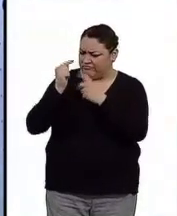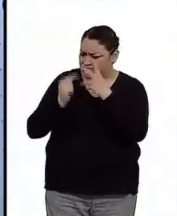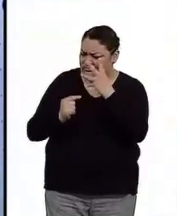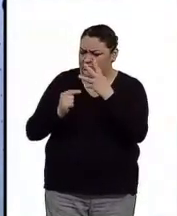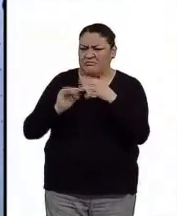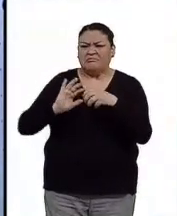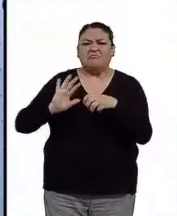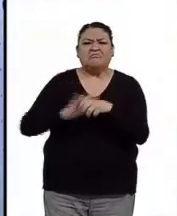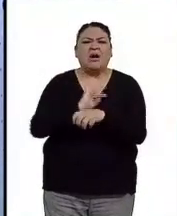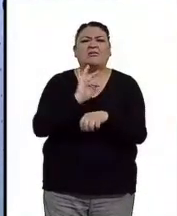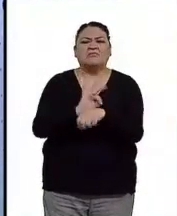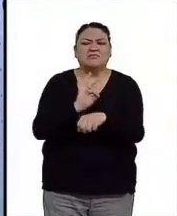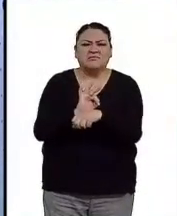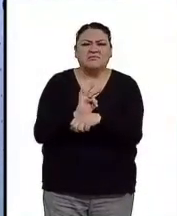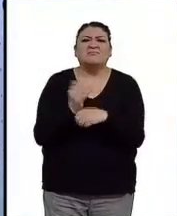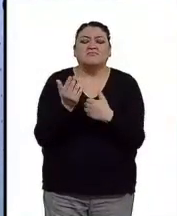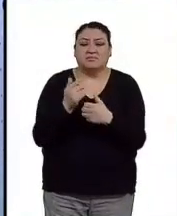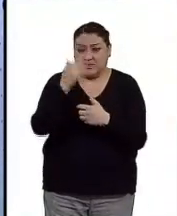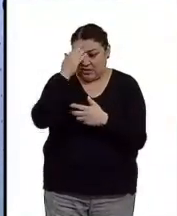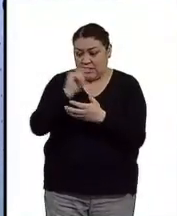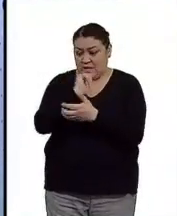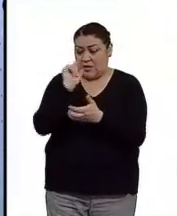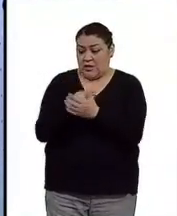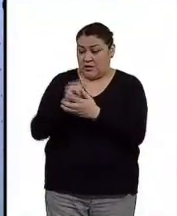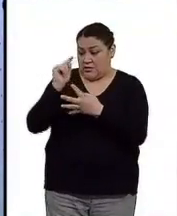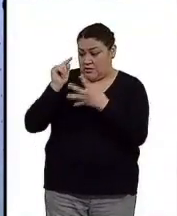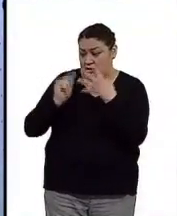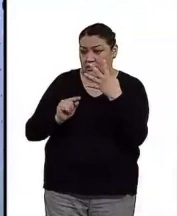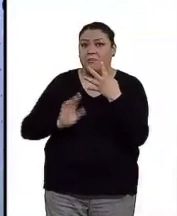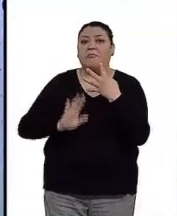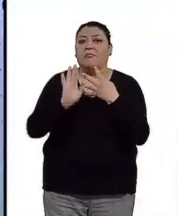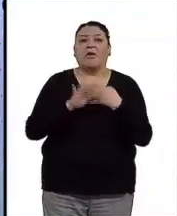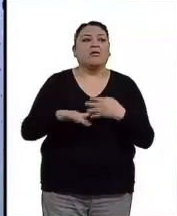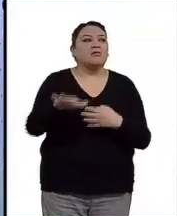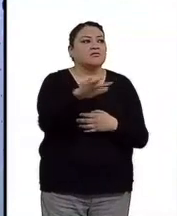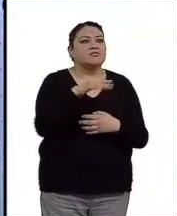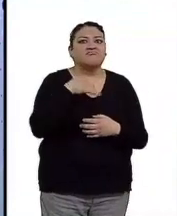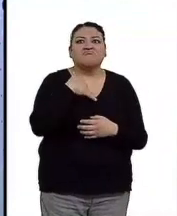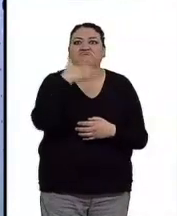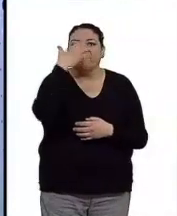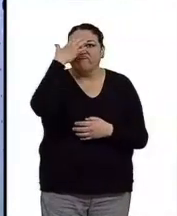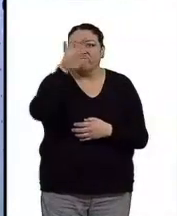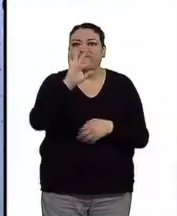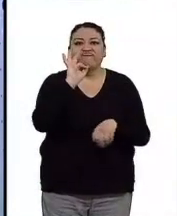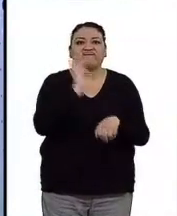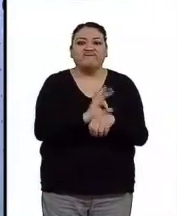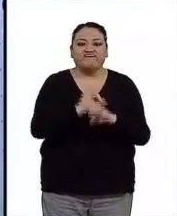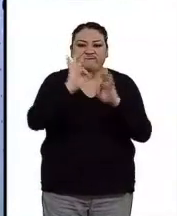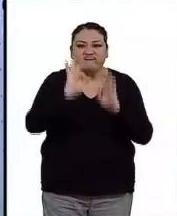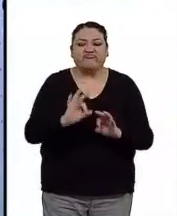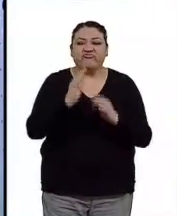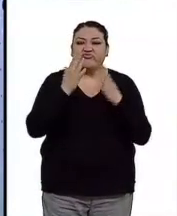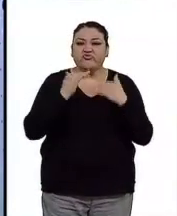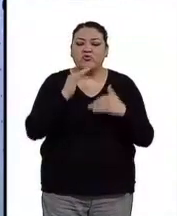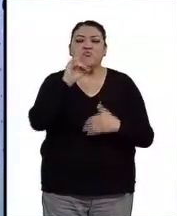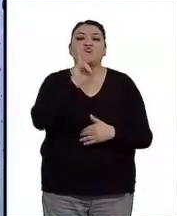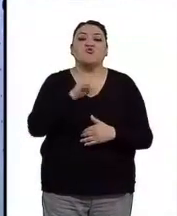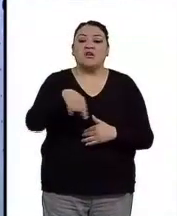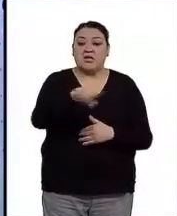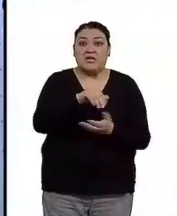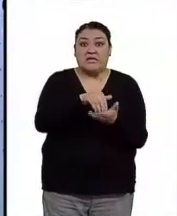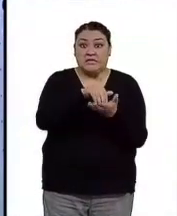más allá de que sean aparentemente ajenos, pues muchas veces a la efectividad del acceso a la justicia para las